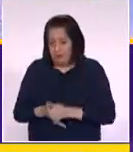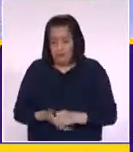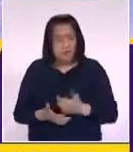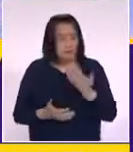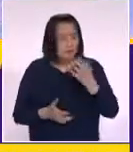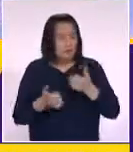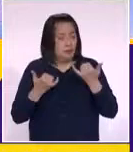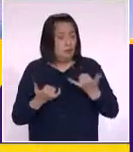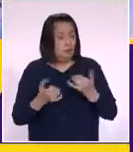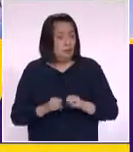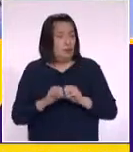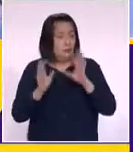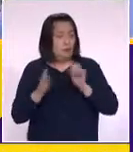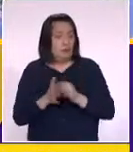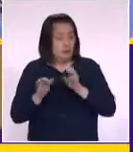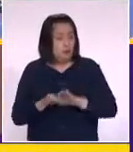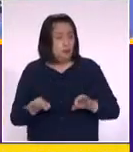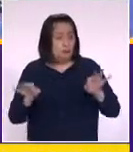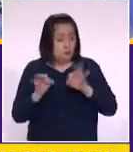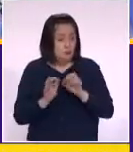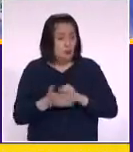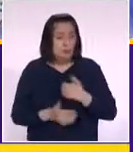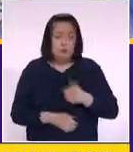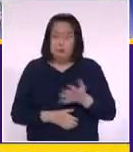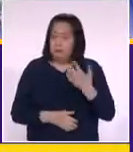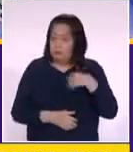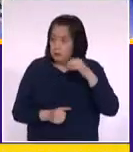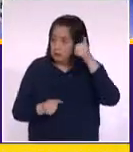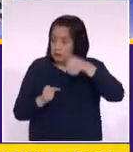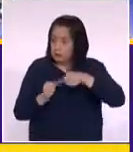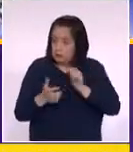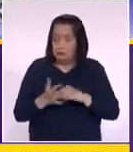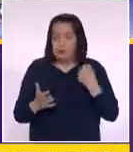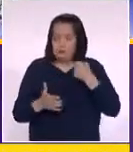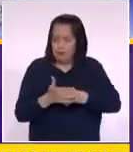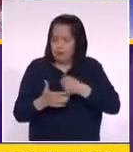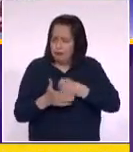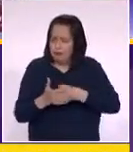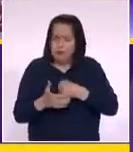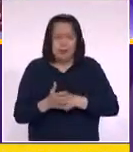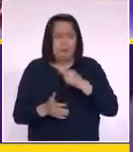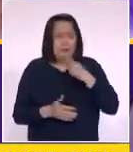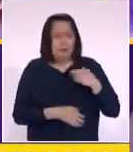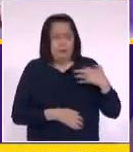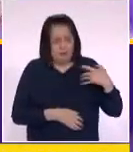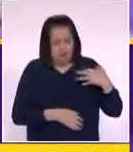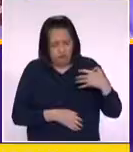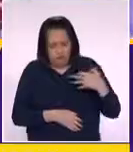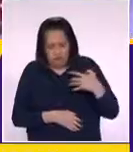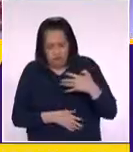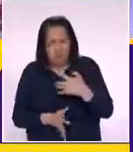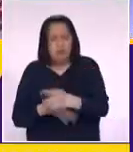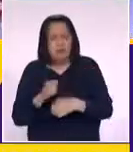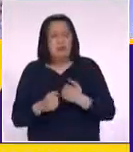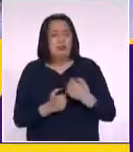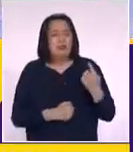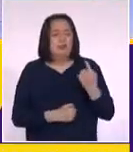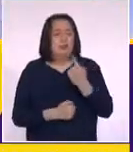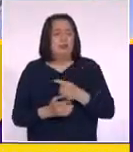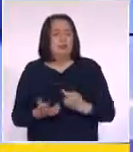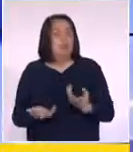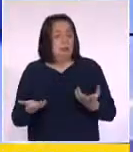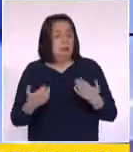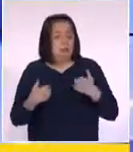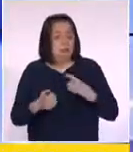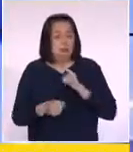estás? Hoy es un día muy importante, sin duda, porque conmemoramos la lucha de las mujeres a lo largo de los años. Cada una tenemos un compromiso y una lucha por